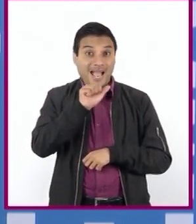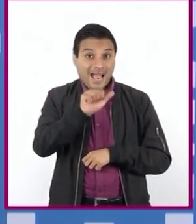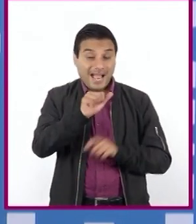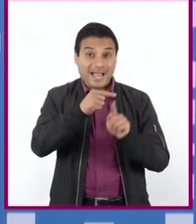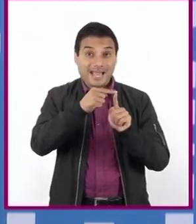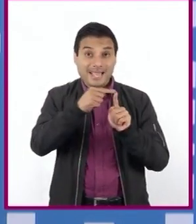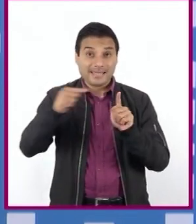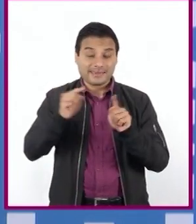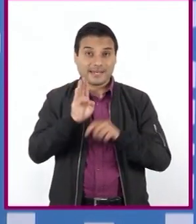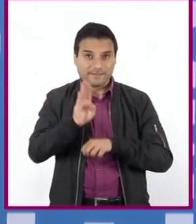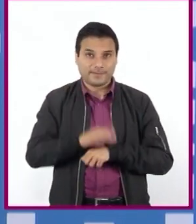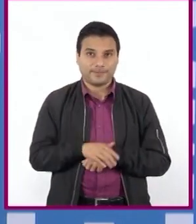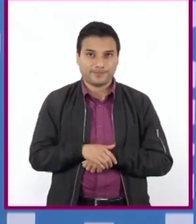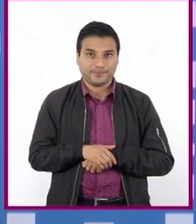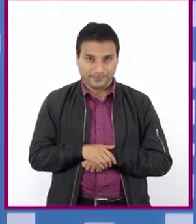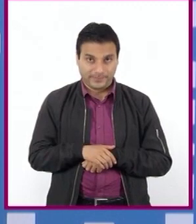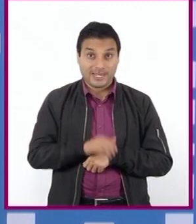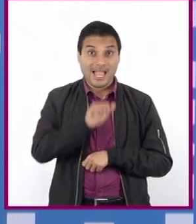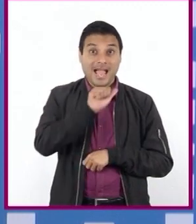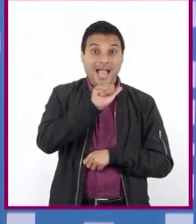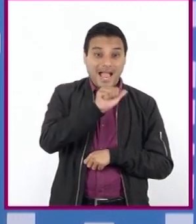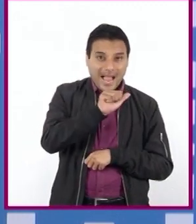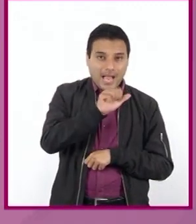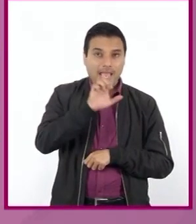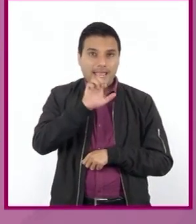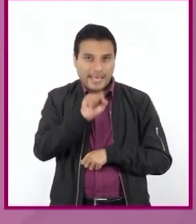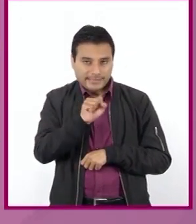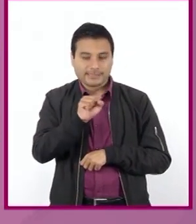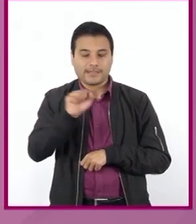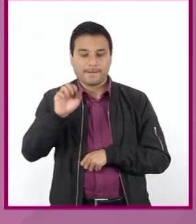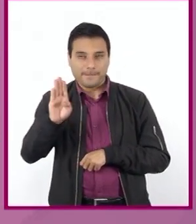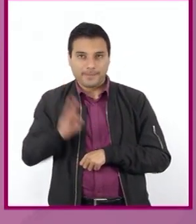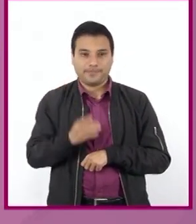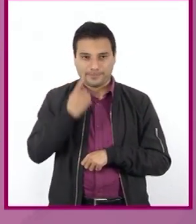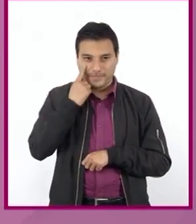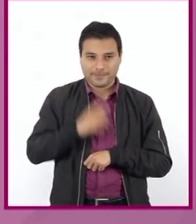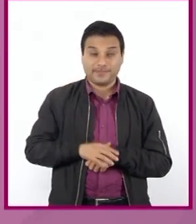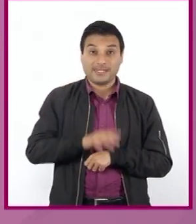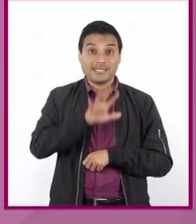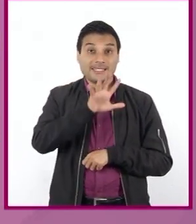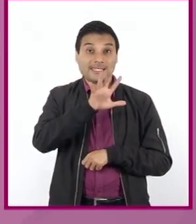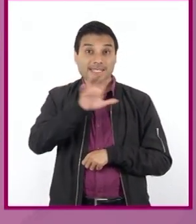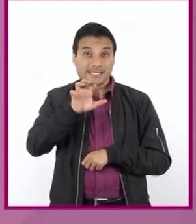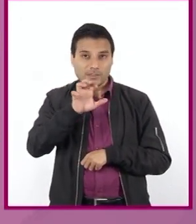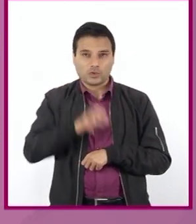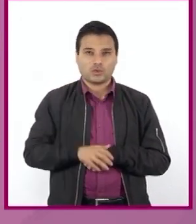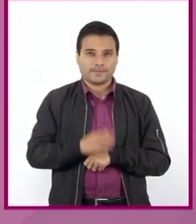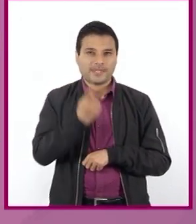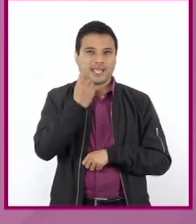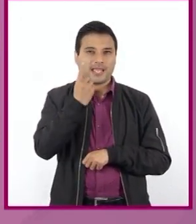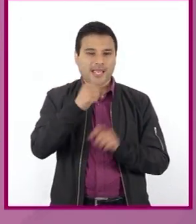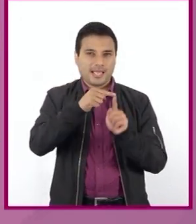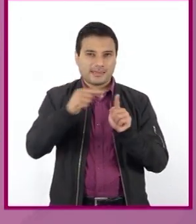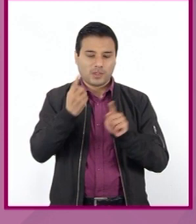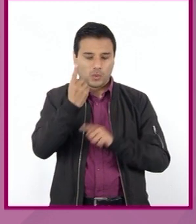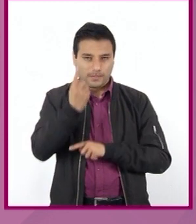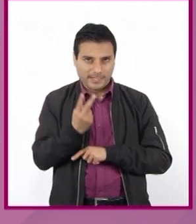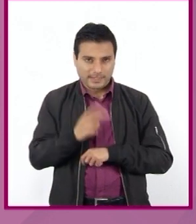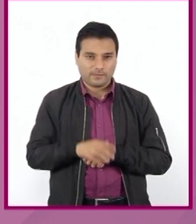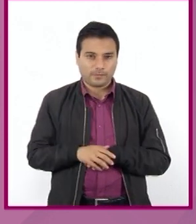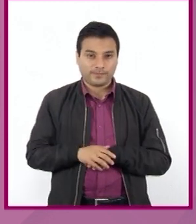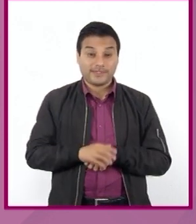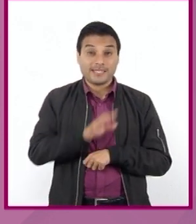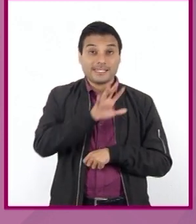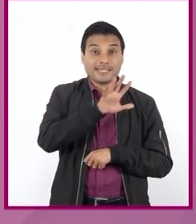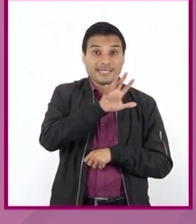Se lee A es a B. Por ejemplo, 500 entre un veintavo se lee 500 es a